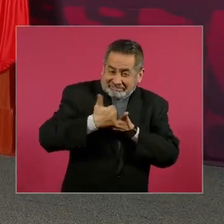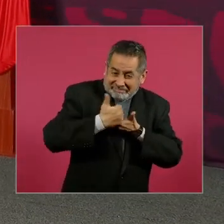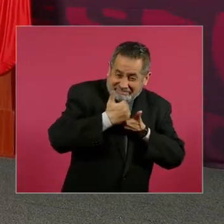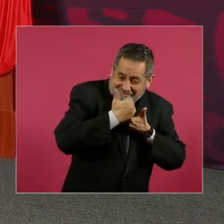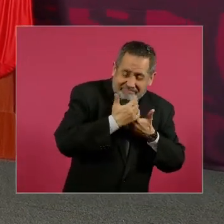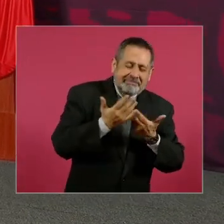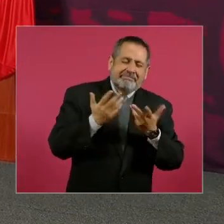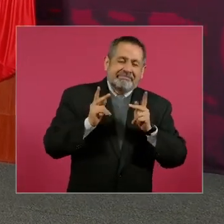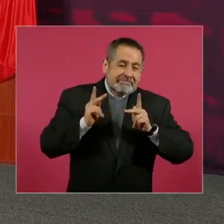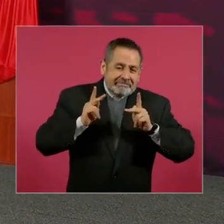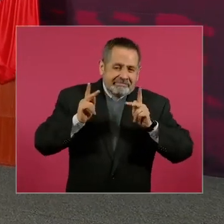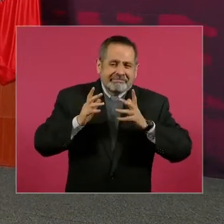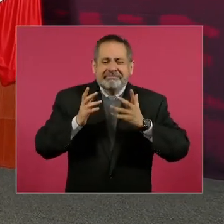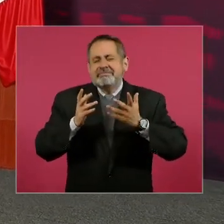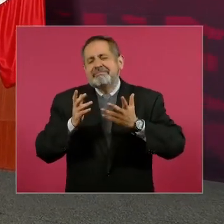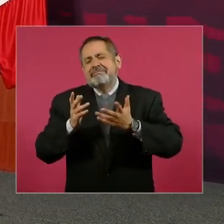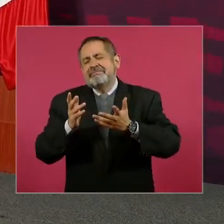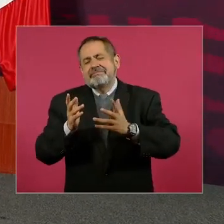Entonces,